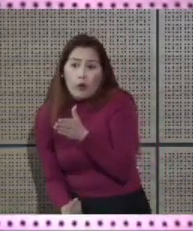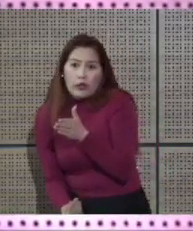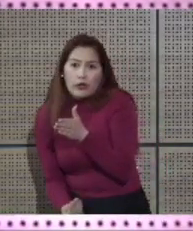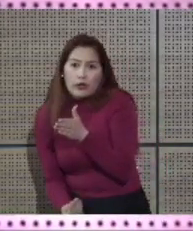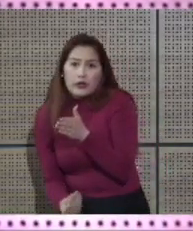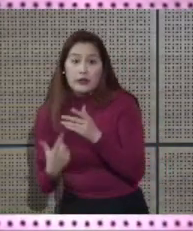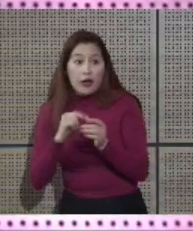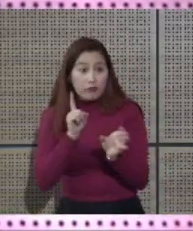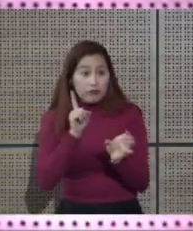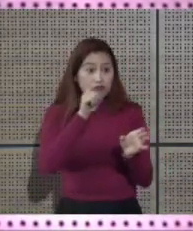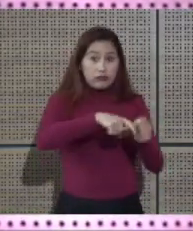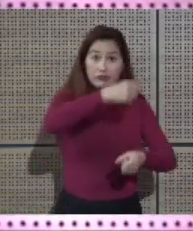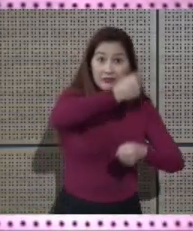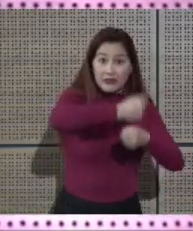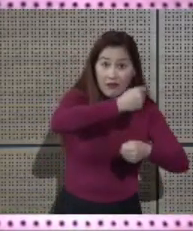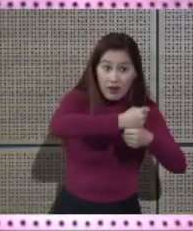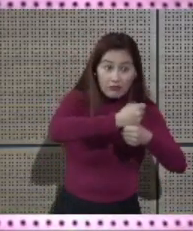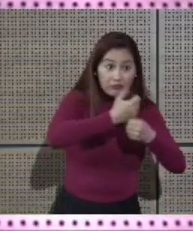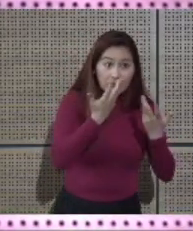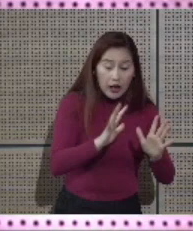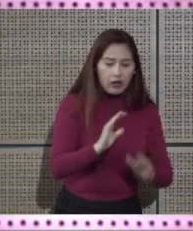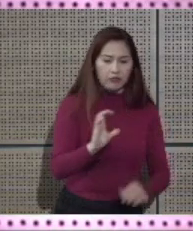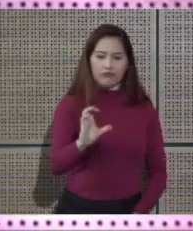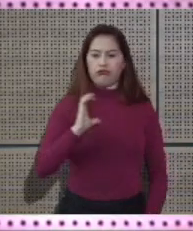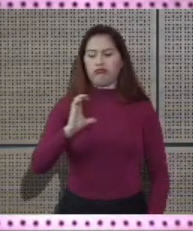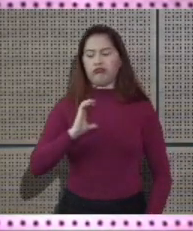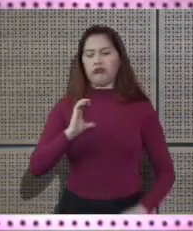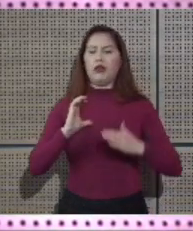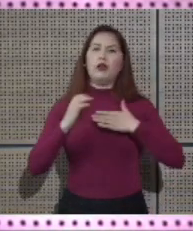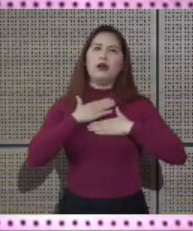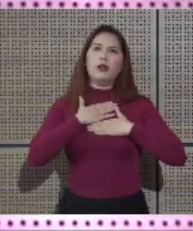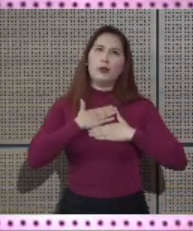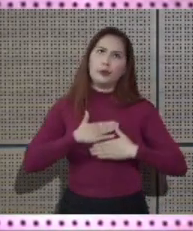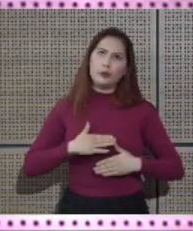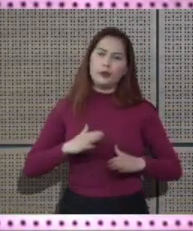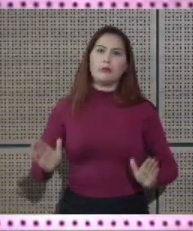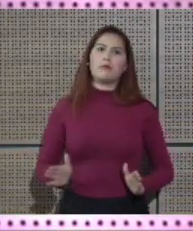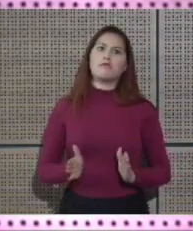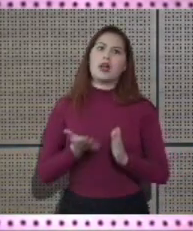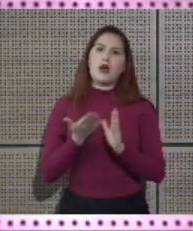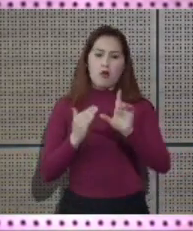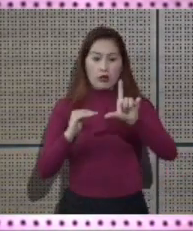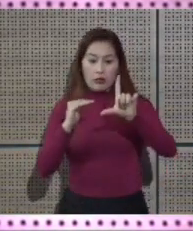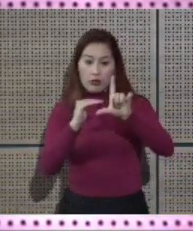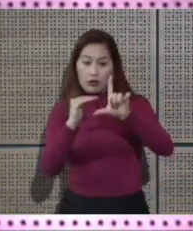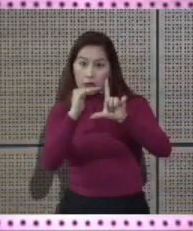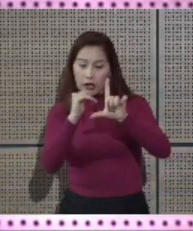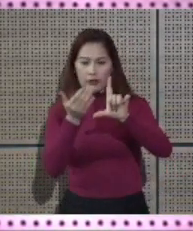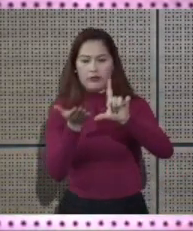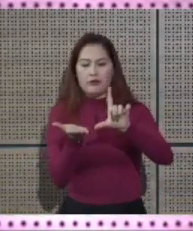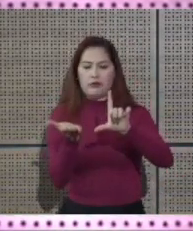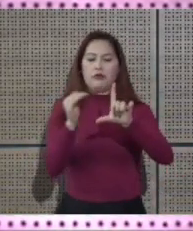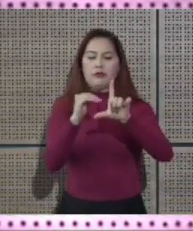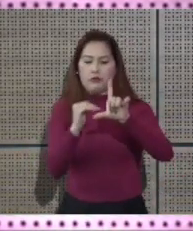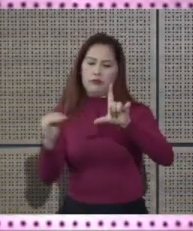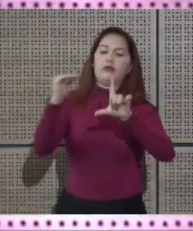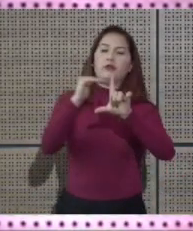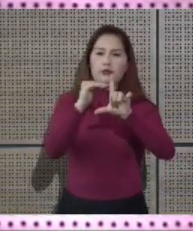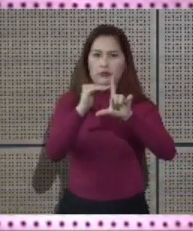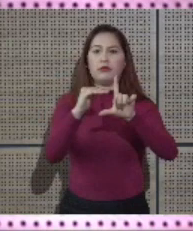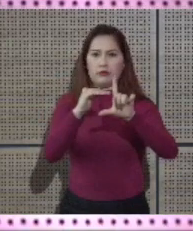por arriba de la línea de la pobreza. Esto está ahora en cuestión porque efectivamente el ritmo de crecimiento se ha desacelerado.